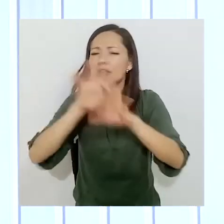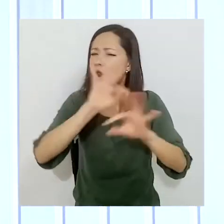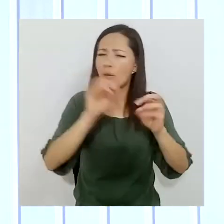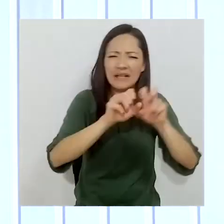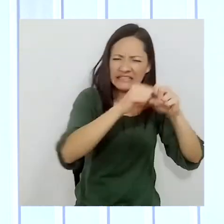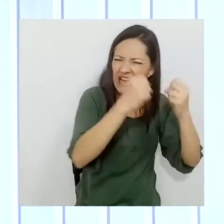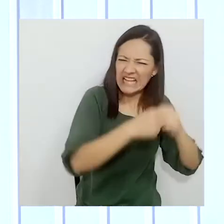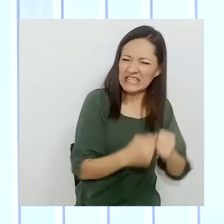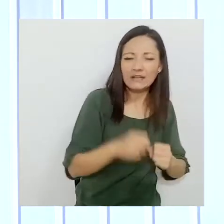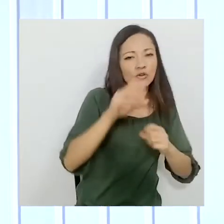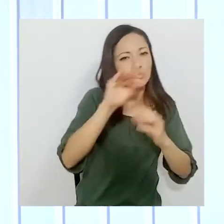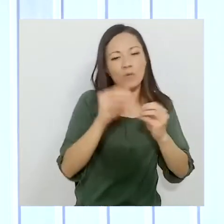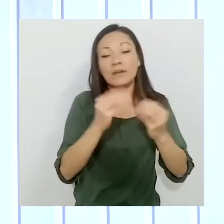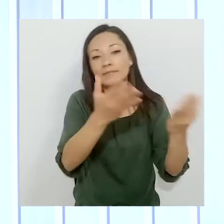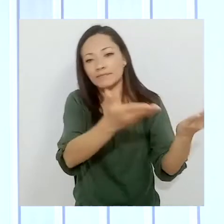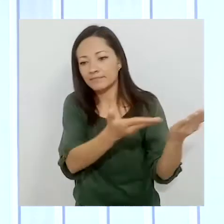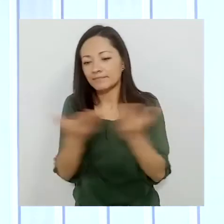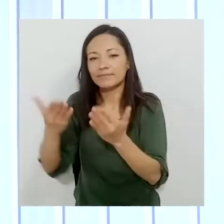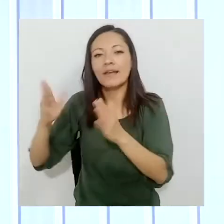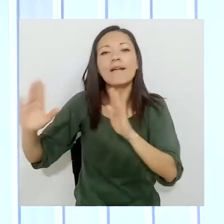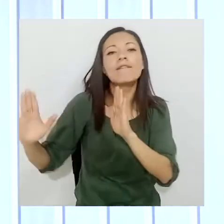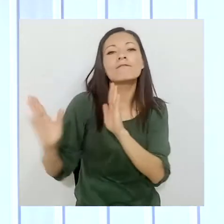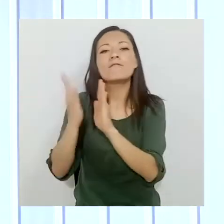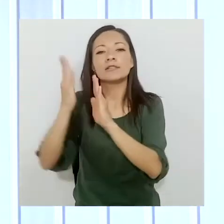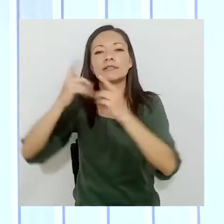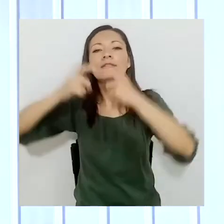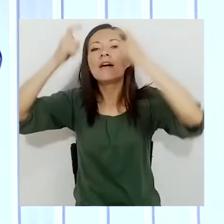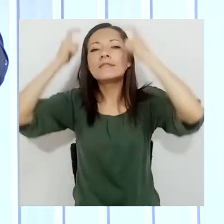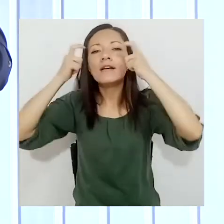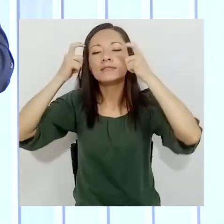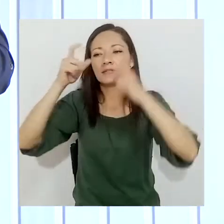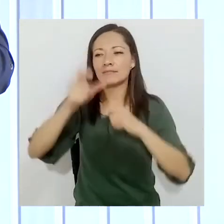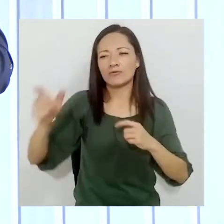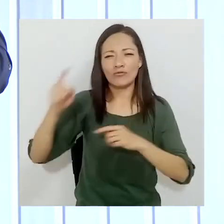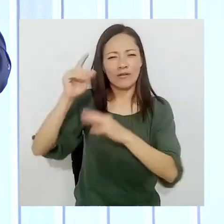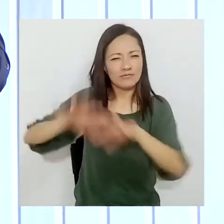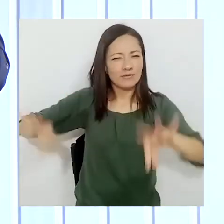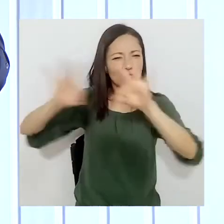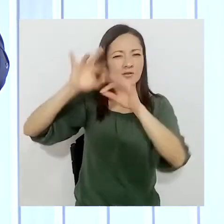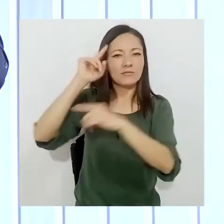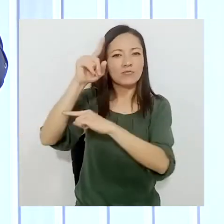llevaré delante de los reyes a que prediques mi palabra.